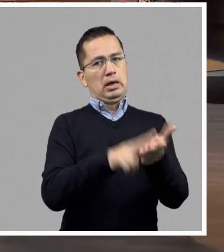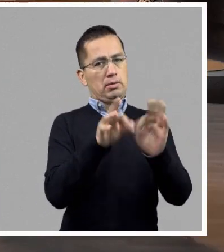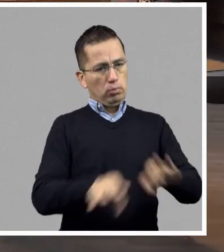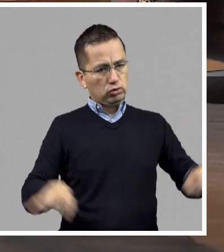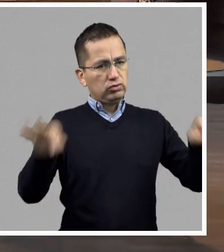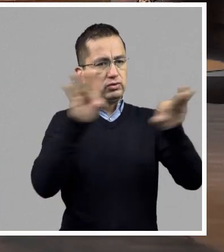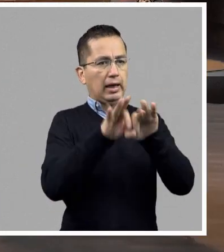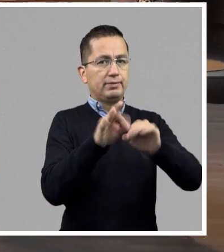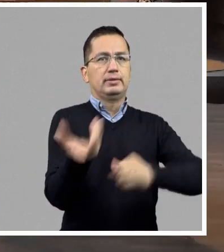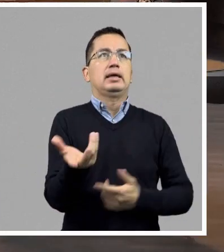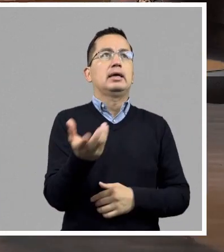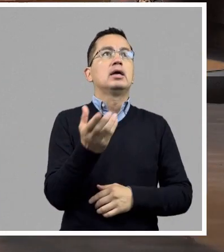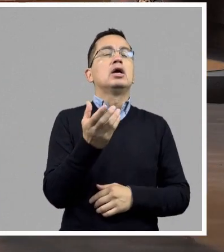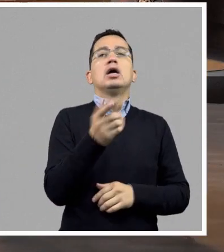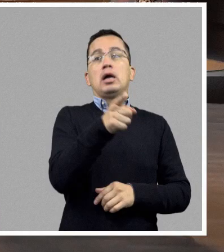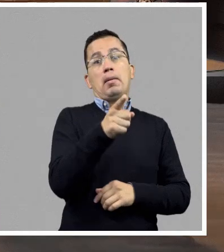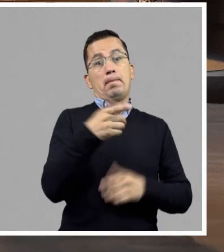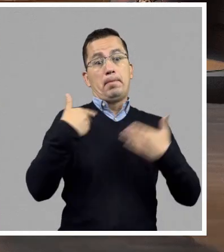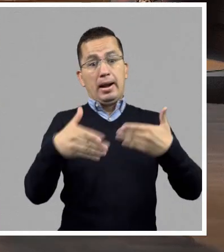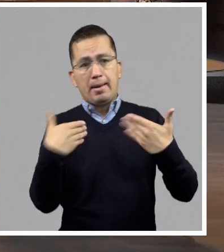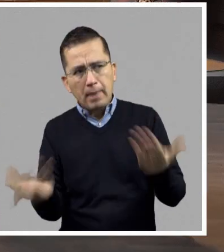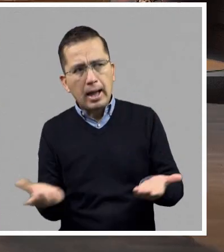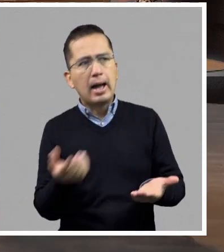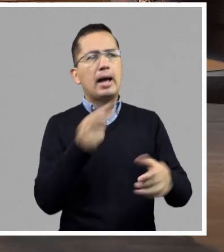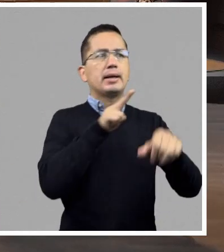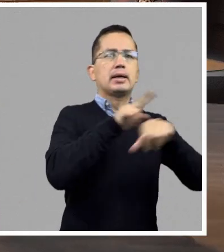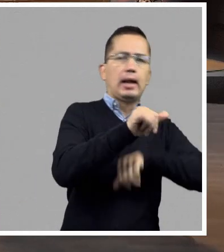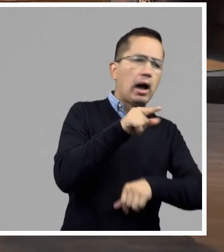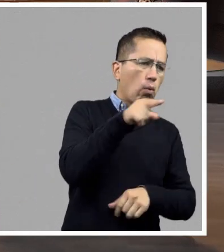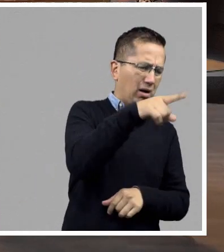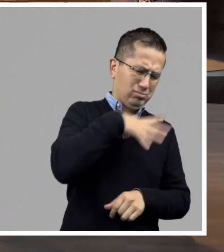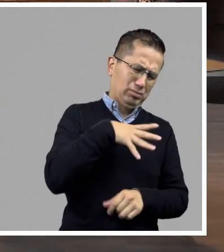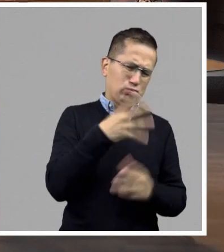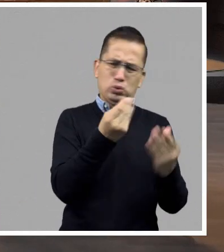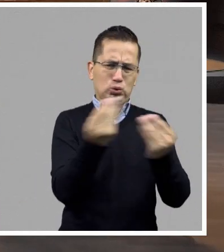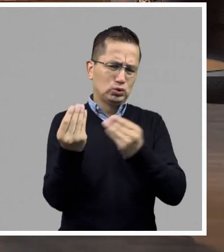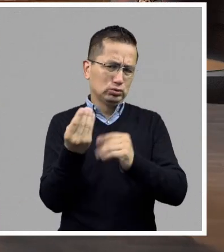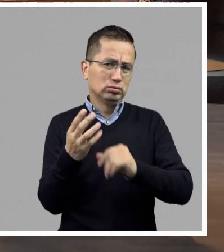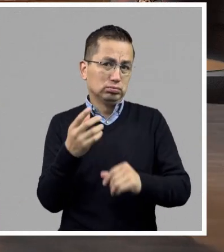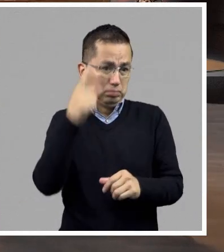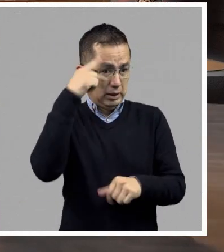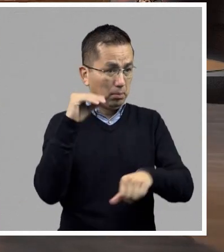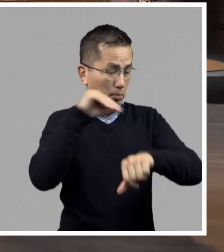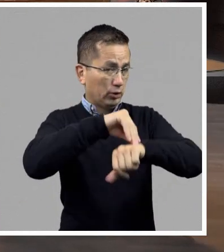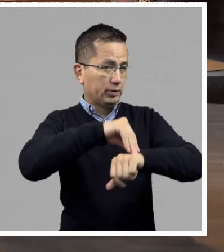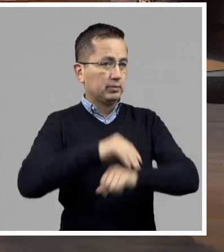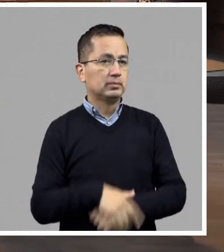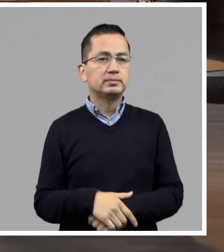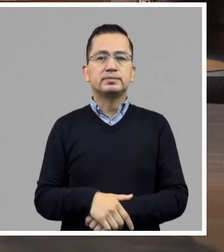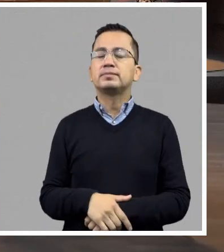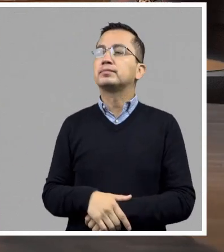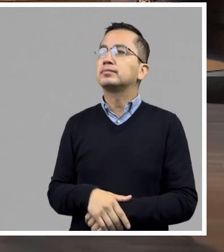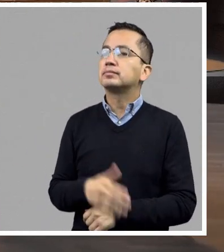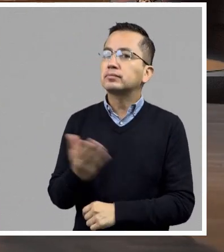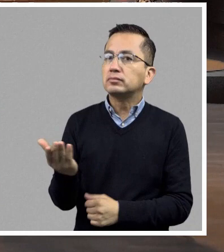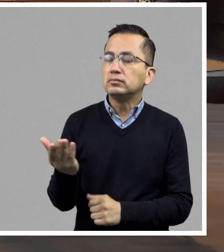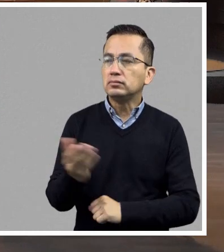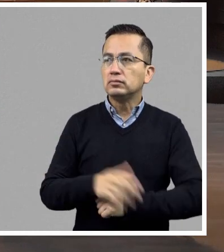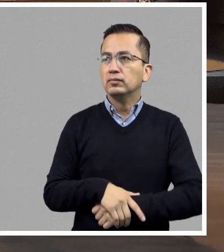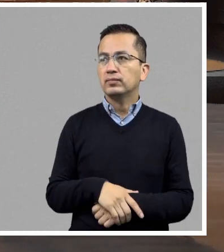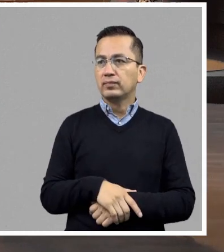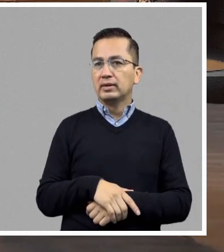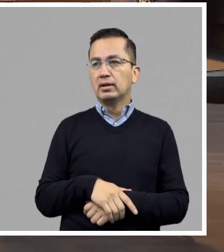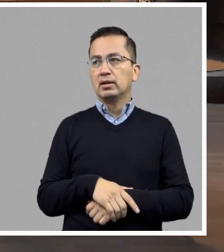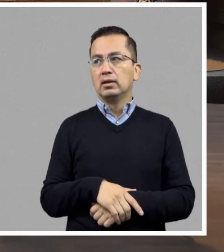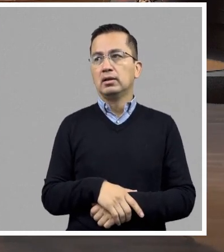bluefields en Nicaragua en la ciudad de Colón en Panamá etcétera que pues sentíamos que había que ponerlo y si tienes en cierto